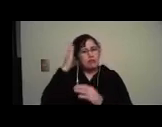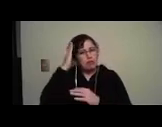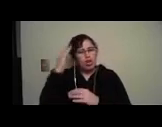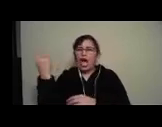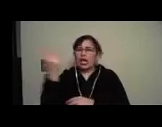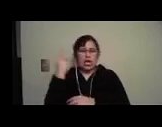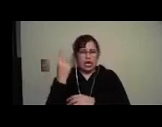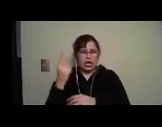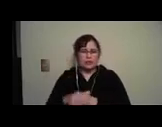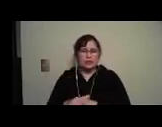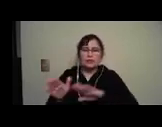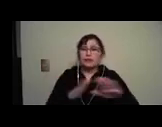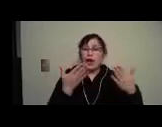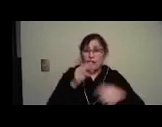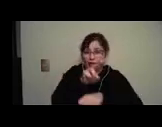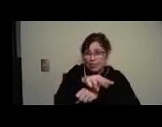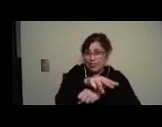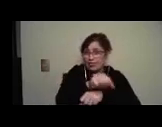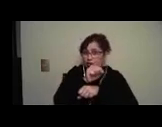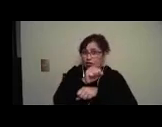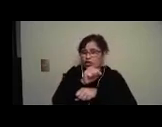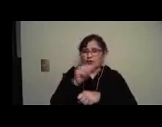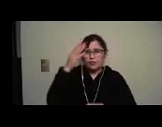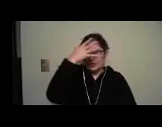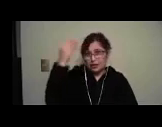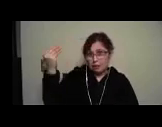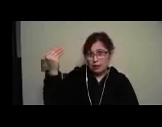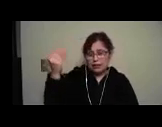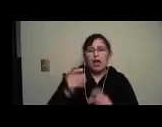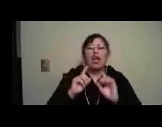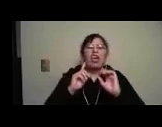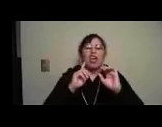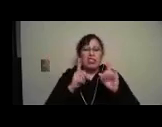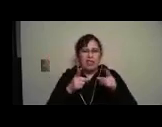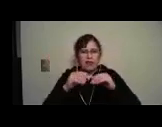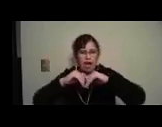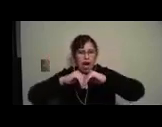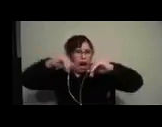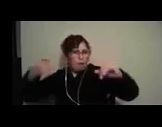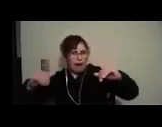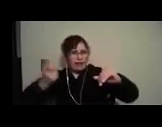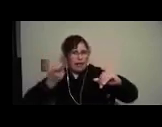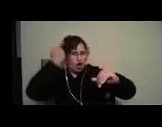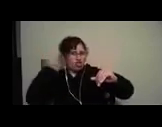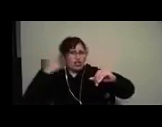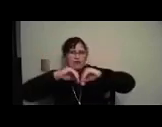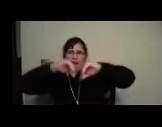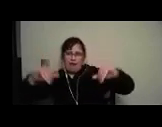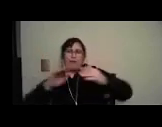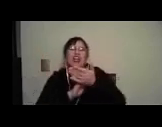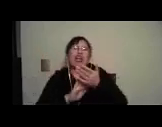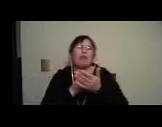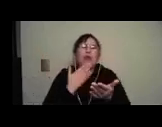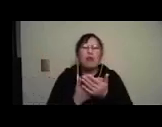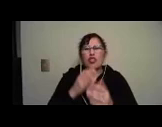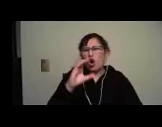Para el diagnóstico de demencia debe estar excluido el compromiso de conciencia, ¿ya? Es decir, alguna persona que esté en estado de sopor,